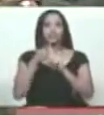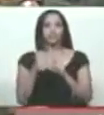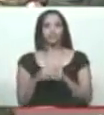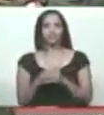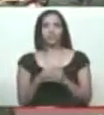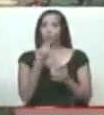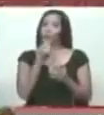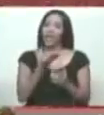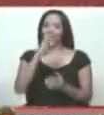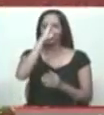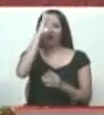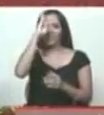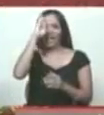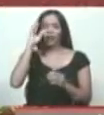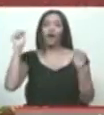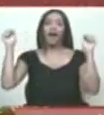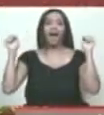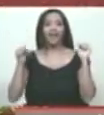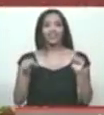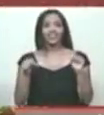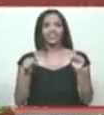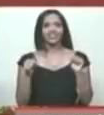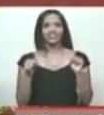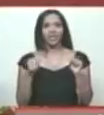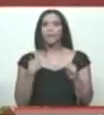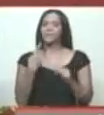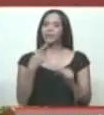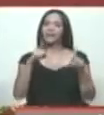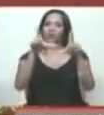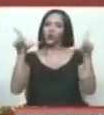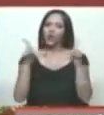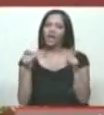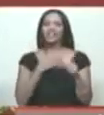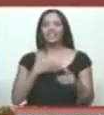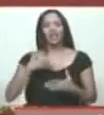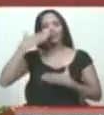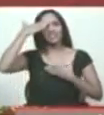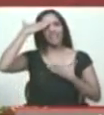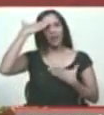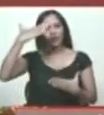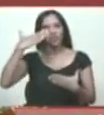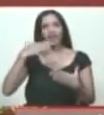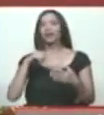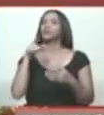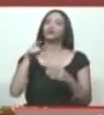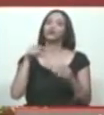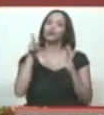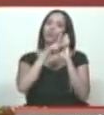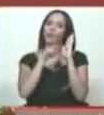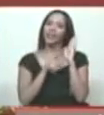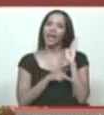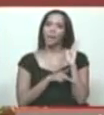Bueno, Diosdado, aquí, en primer lugar, quiero saludar a través de tu programa